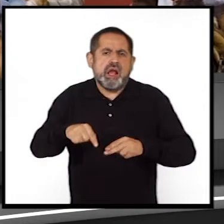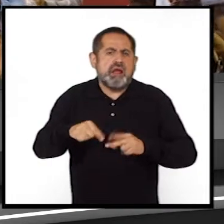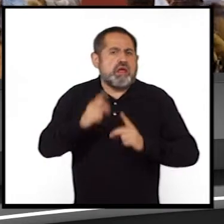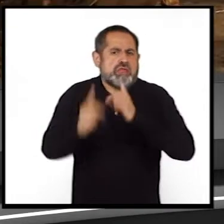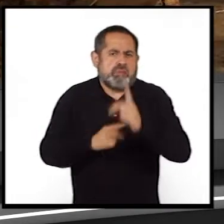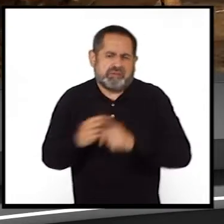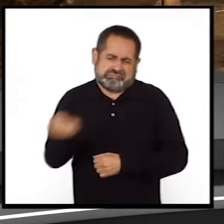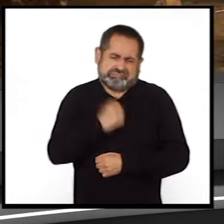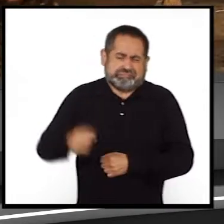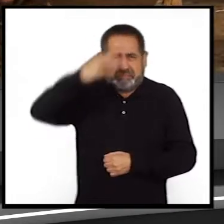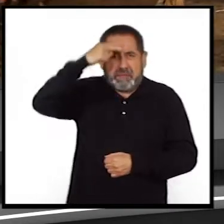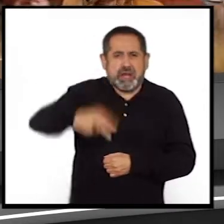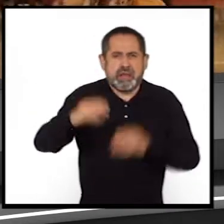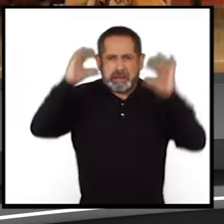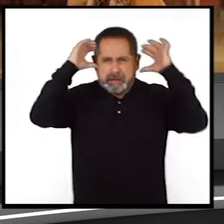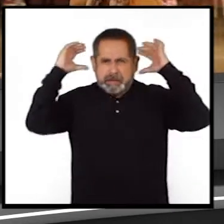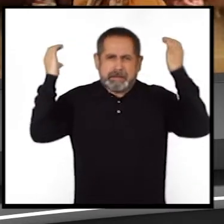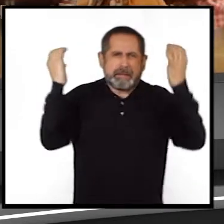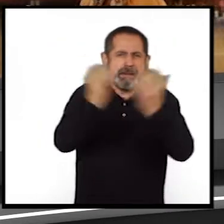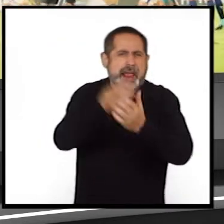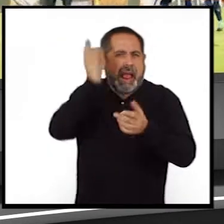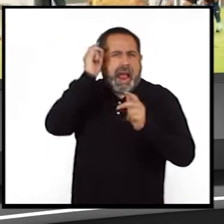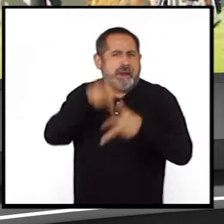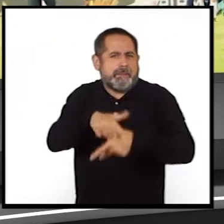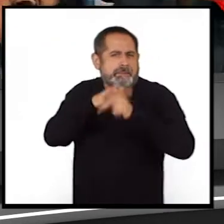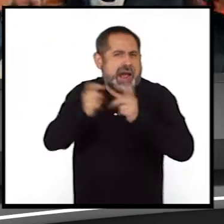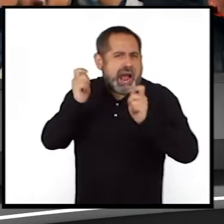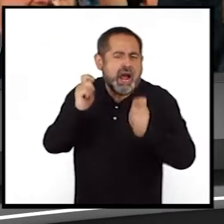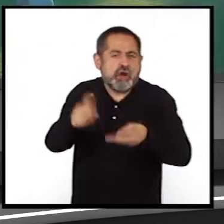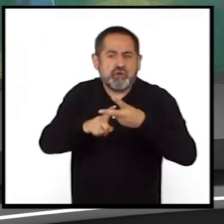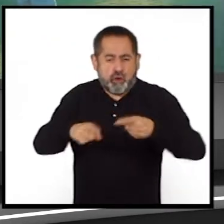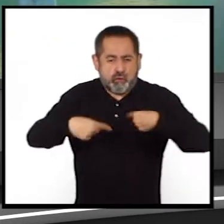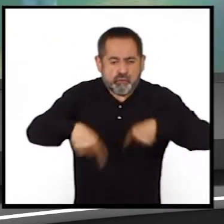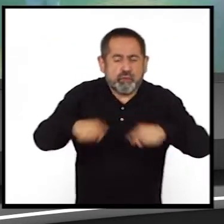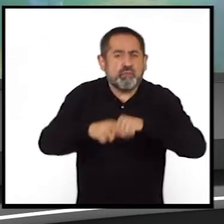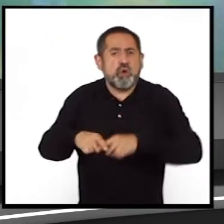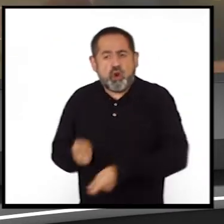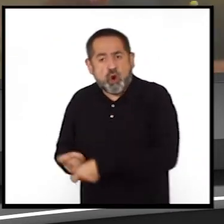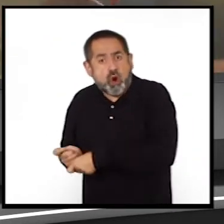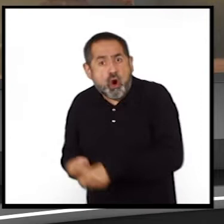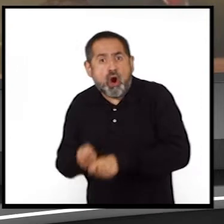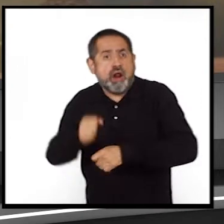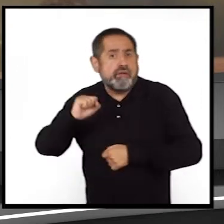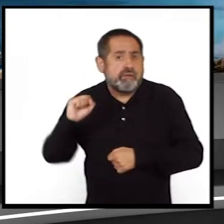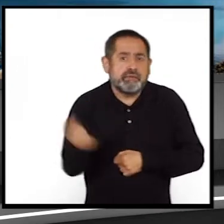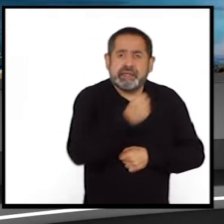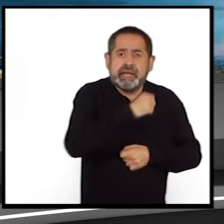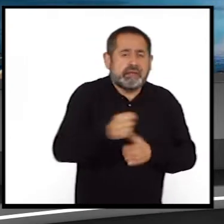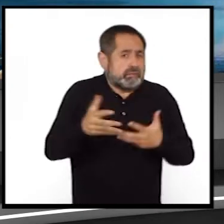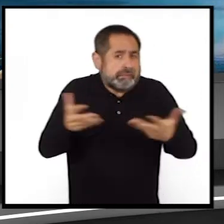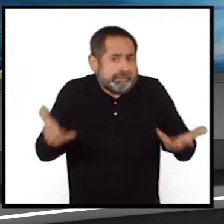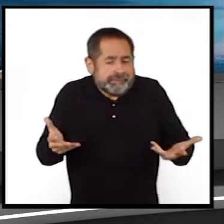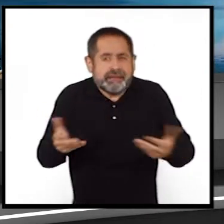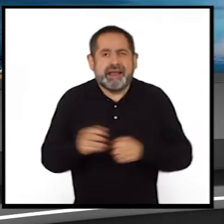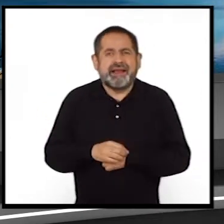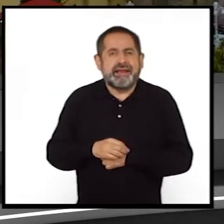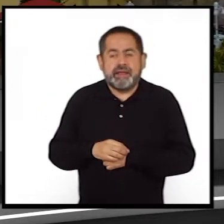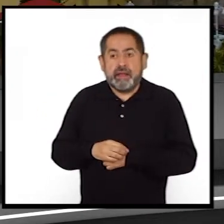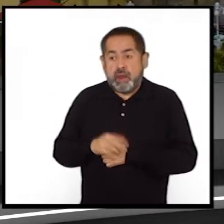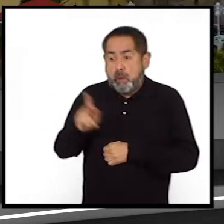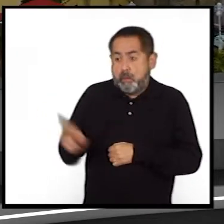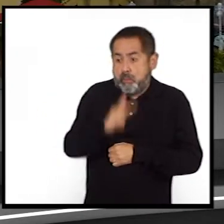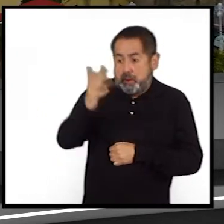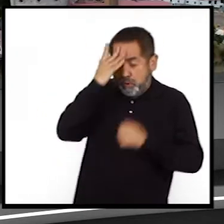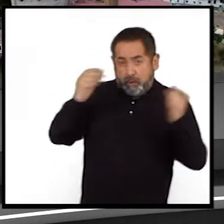de deportes tan mexicanos como la charrería, el fútbol, el golf, el tenis. Y cuando de pueblos mágicos